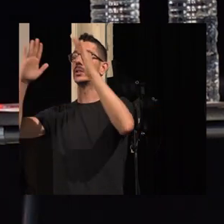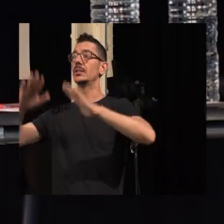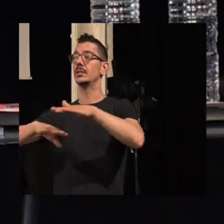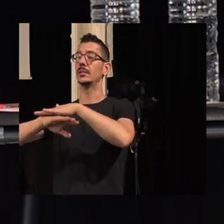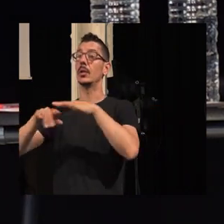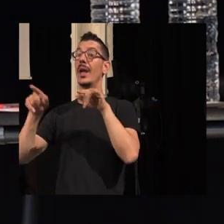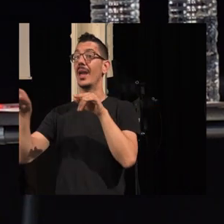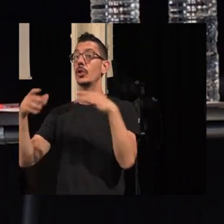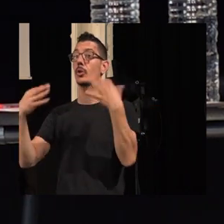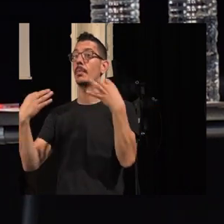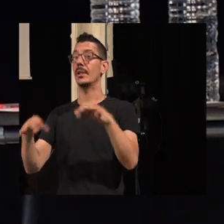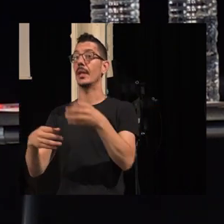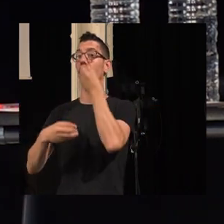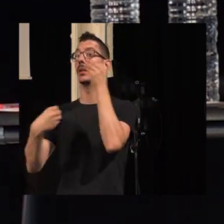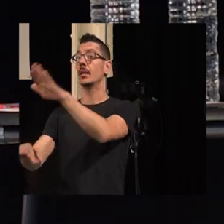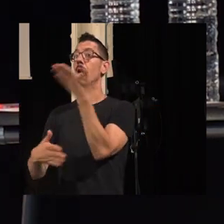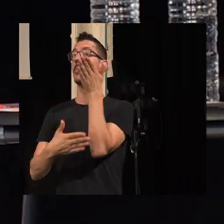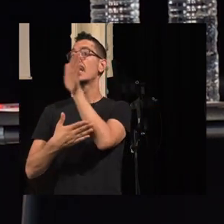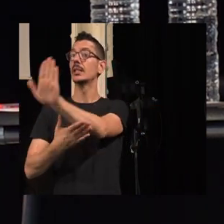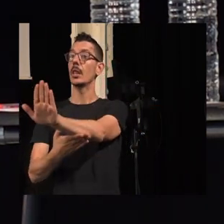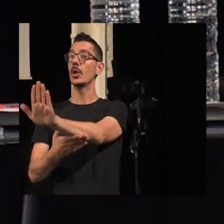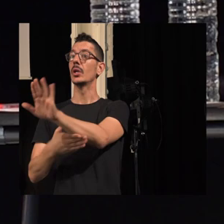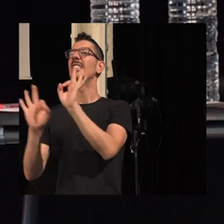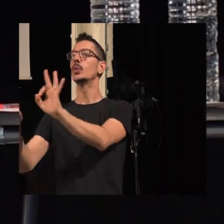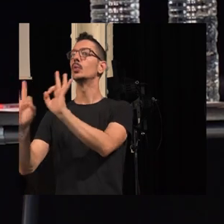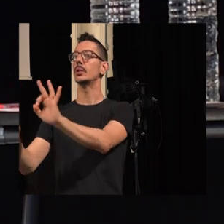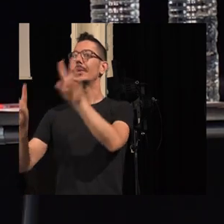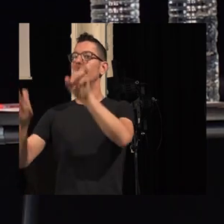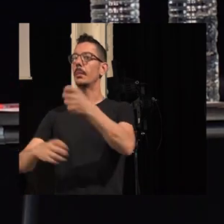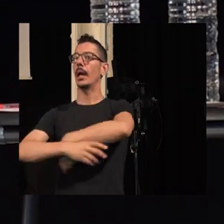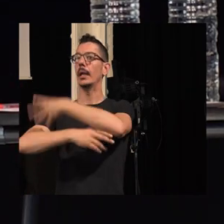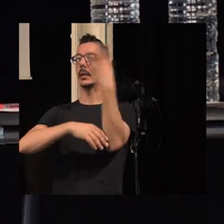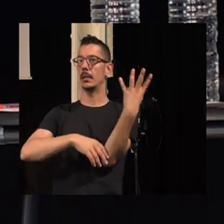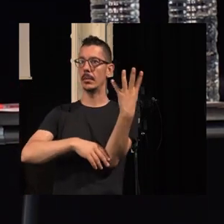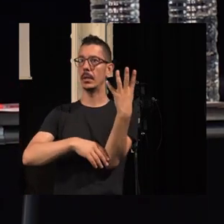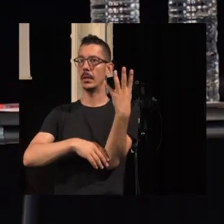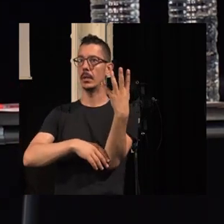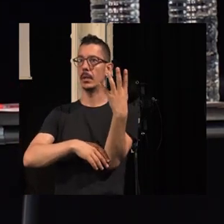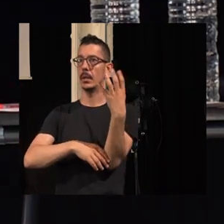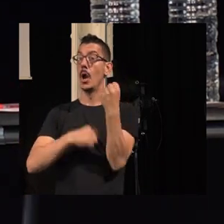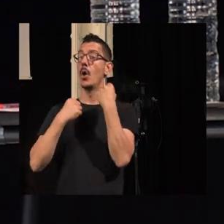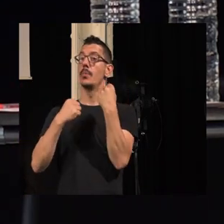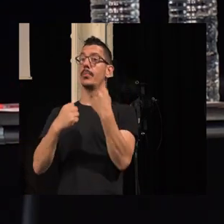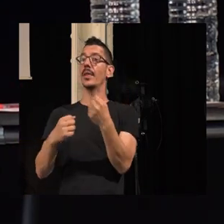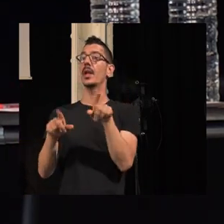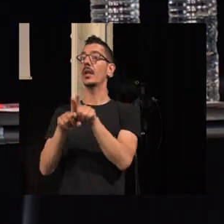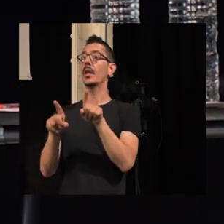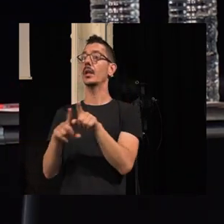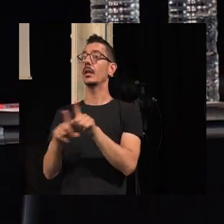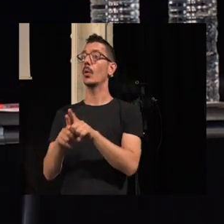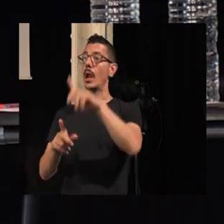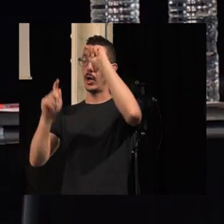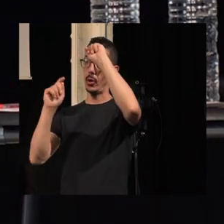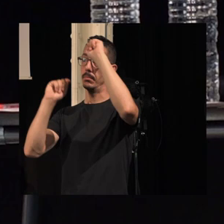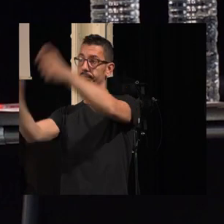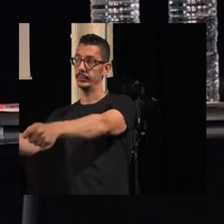la representación LGTB, y eso es parte del problema, porque el poder las identifica y recupera como portavoces únicos